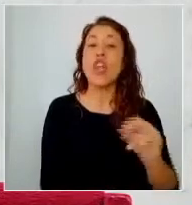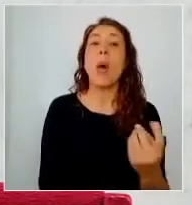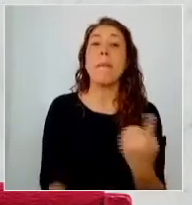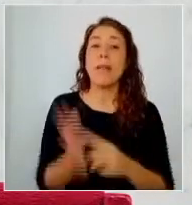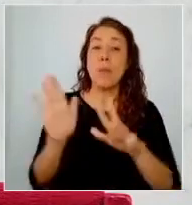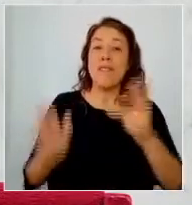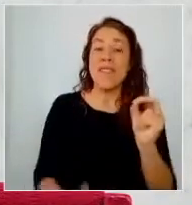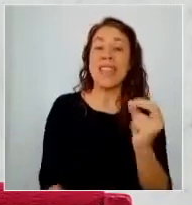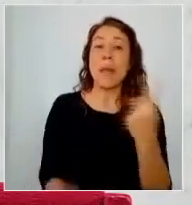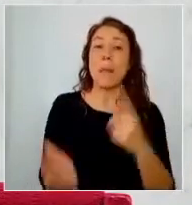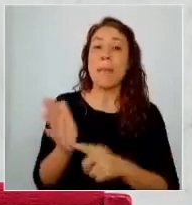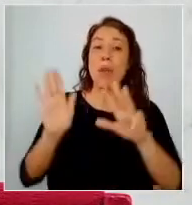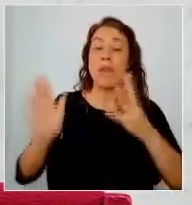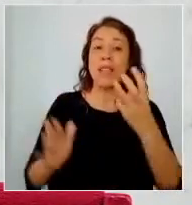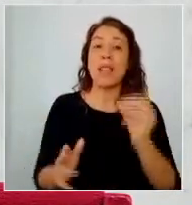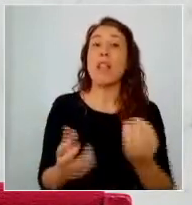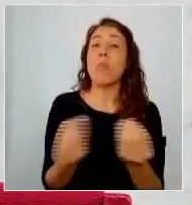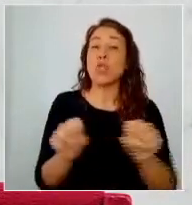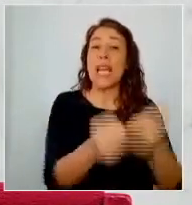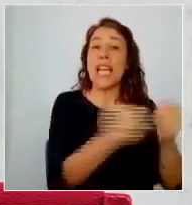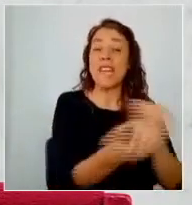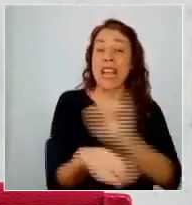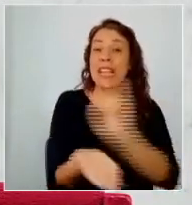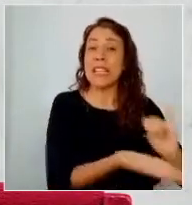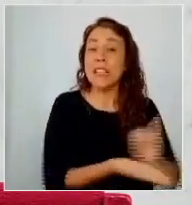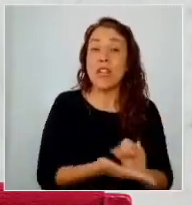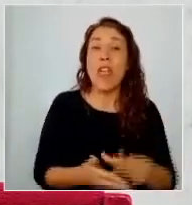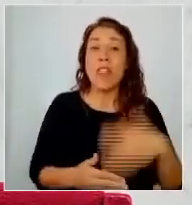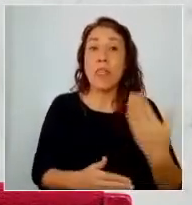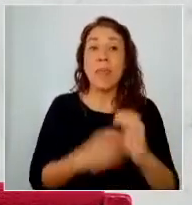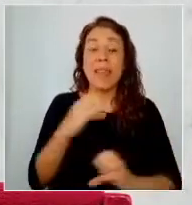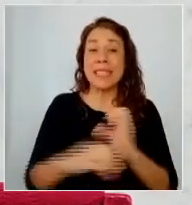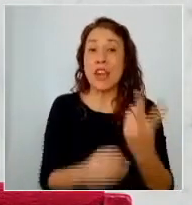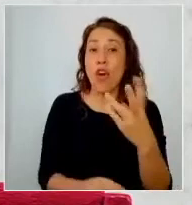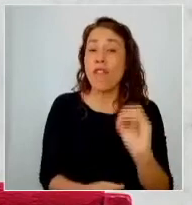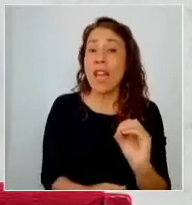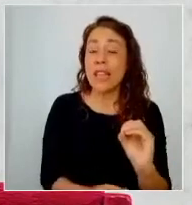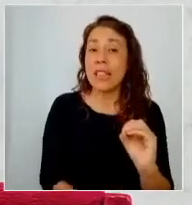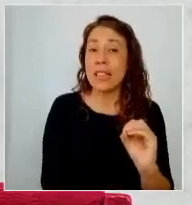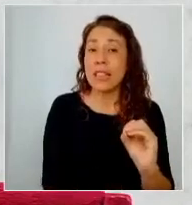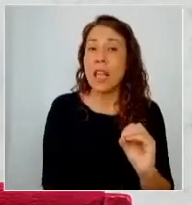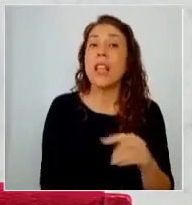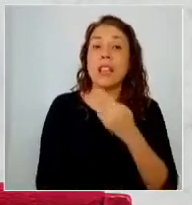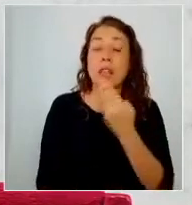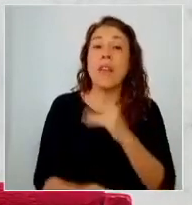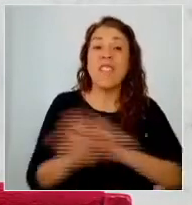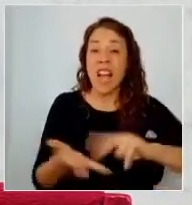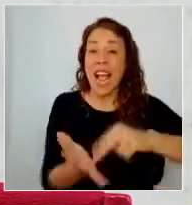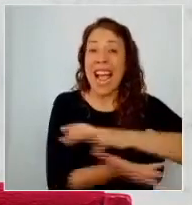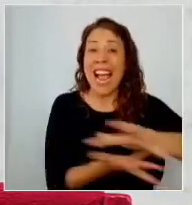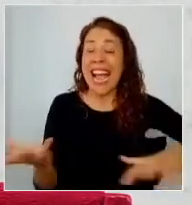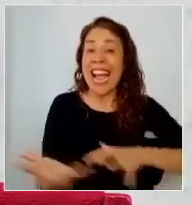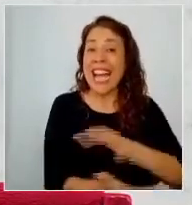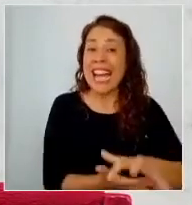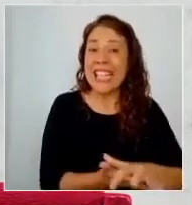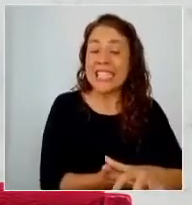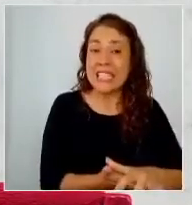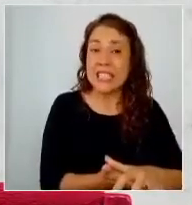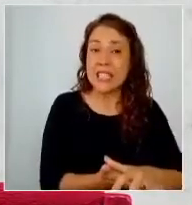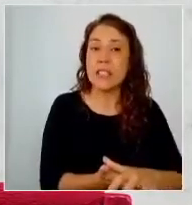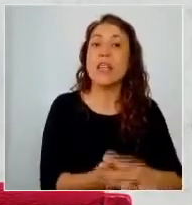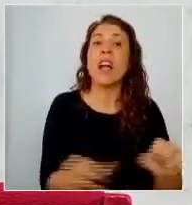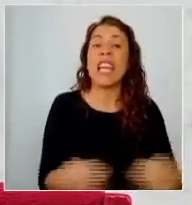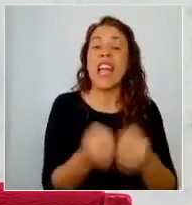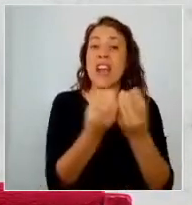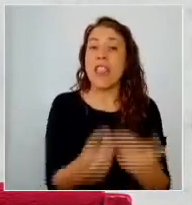de quiebres institucionales y pasaba la mitad del siglo 20 terminamos con otras crisis con el quiebre de la Democracia la década